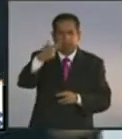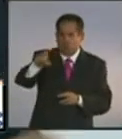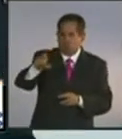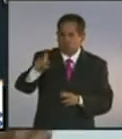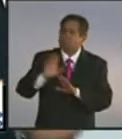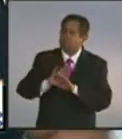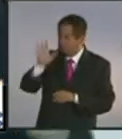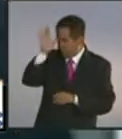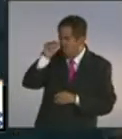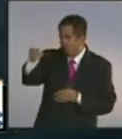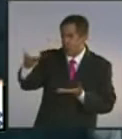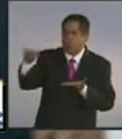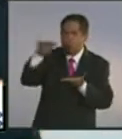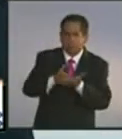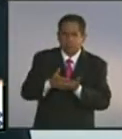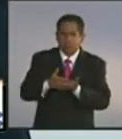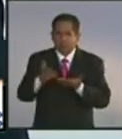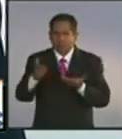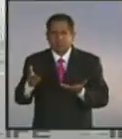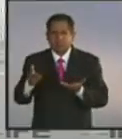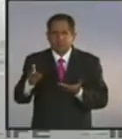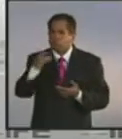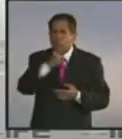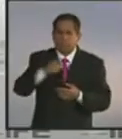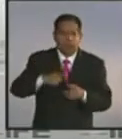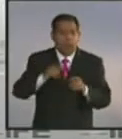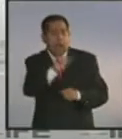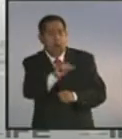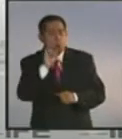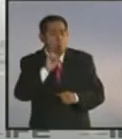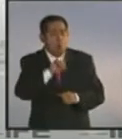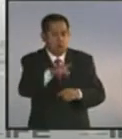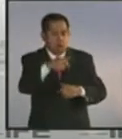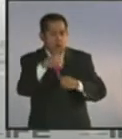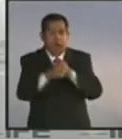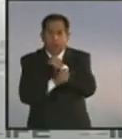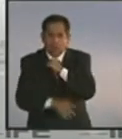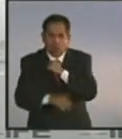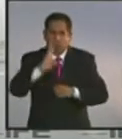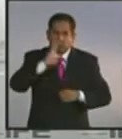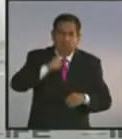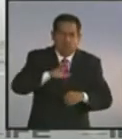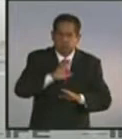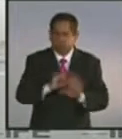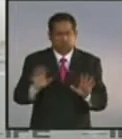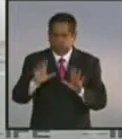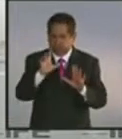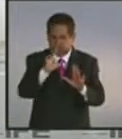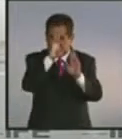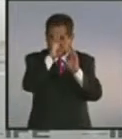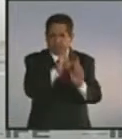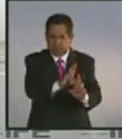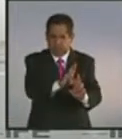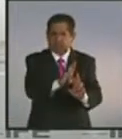estoy de acuerdo con su propuesta, no debe de verse a las mujeres como criminales en este asunto